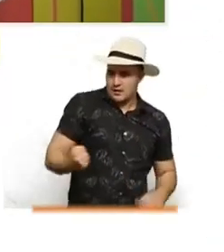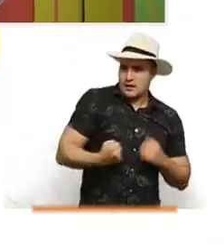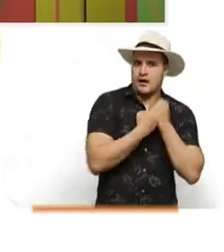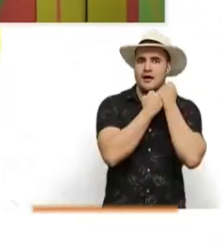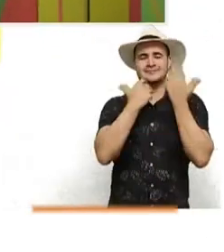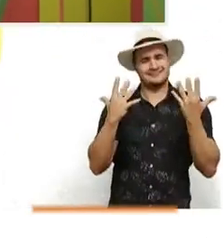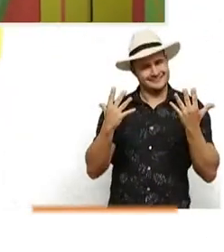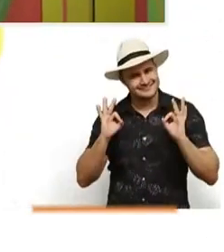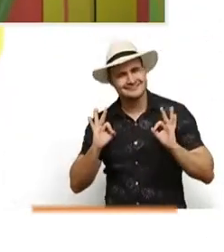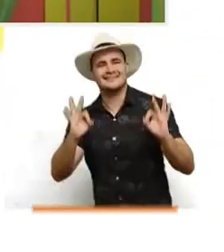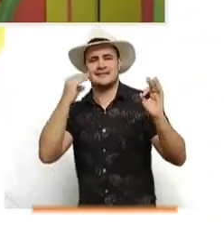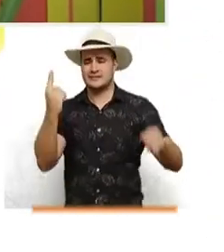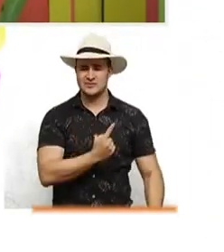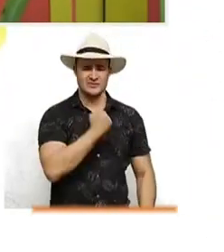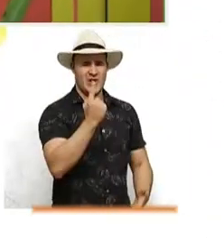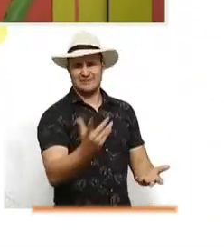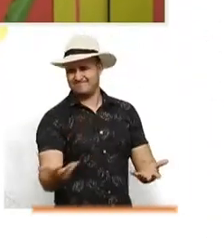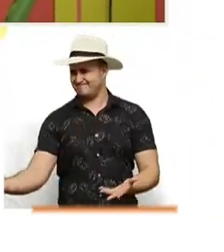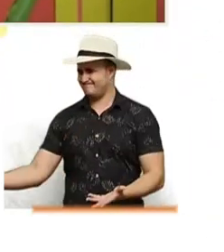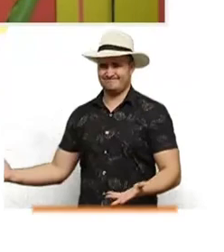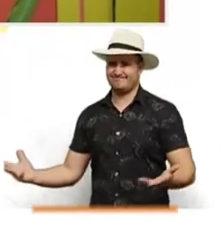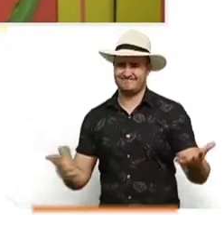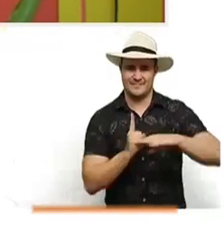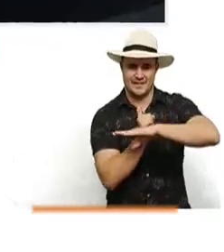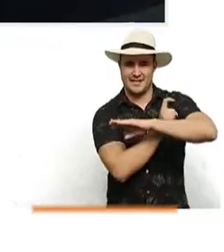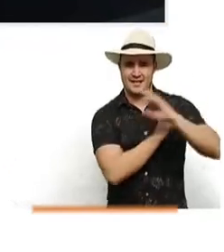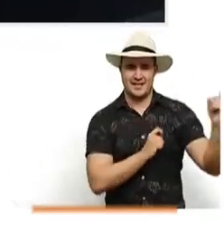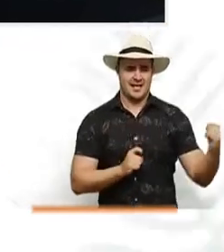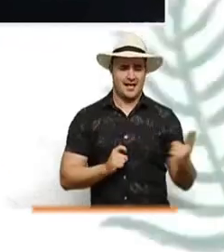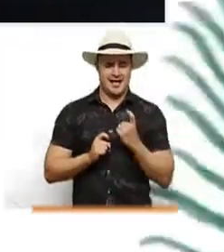estás solo, a veces llega una hormiga.